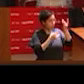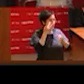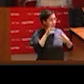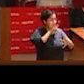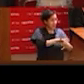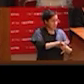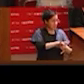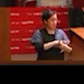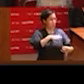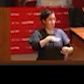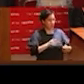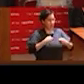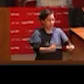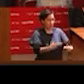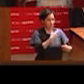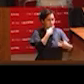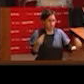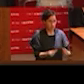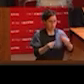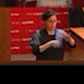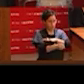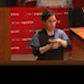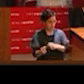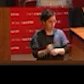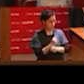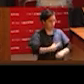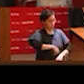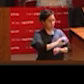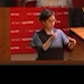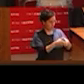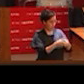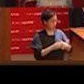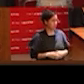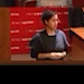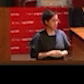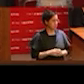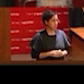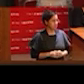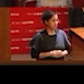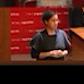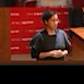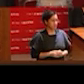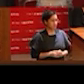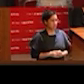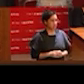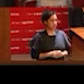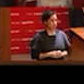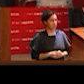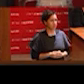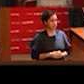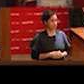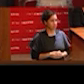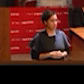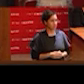eh permitan mejorar la empleabilidad del colectivo teniendo en cuenta que uno de los también otro de los